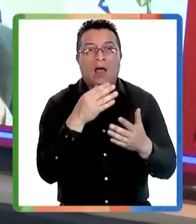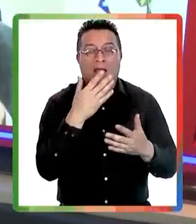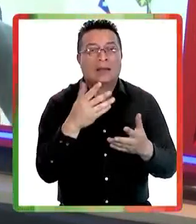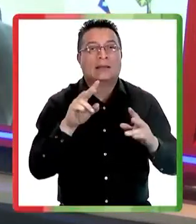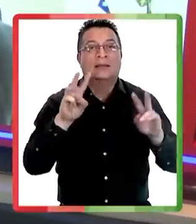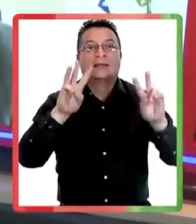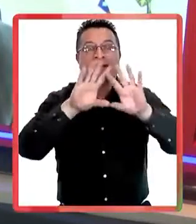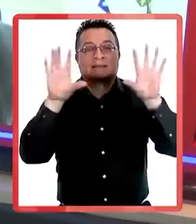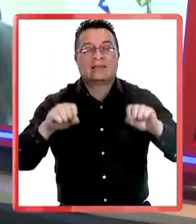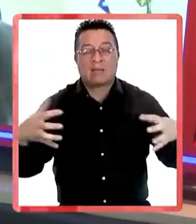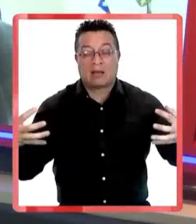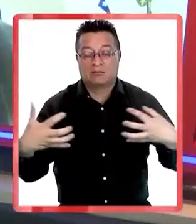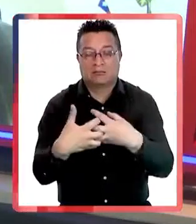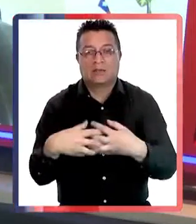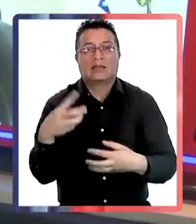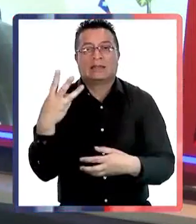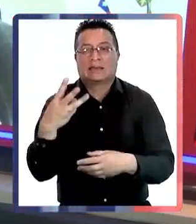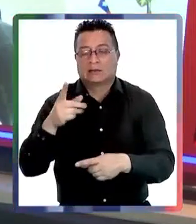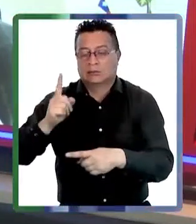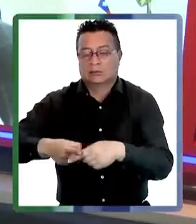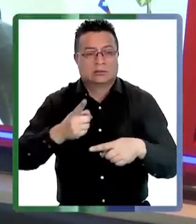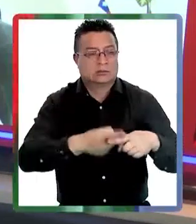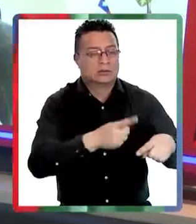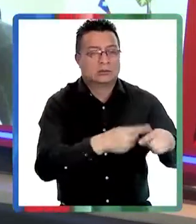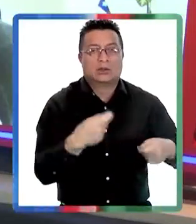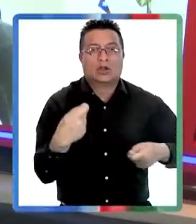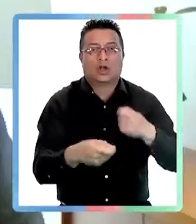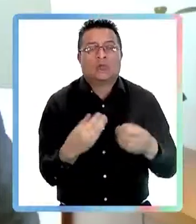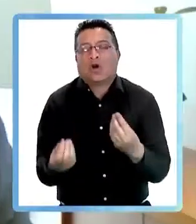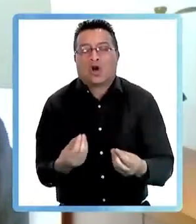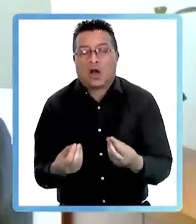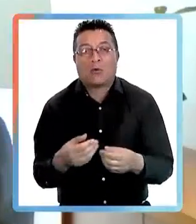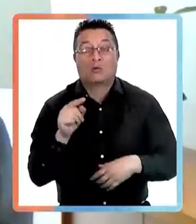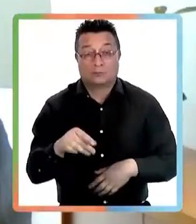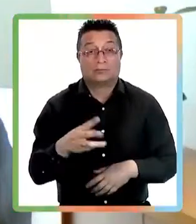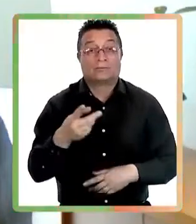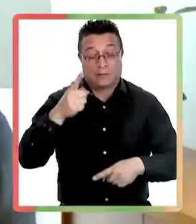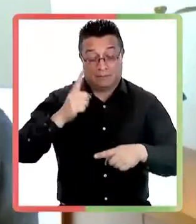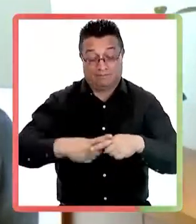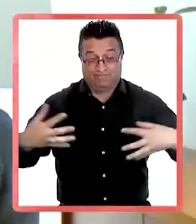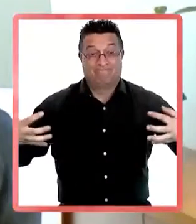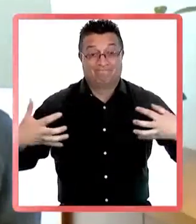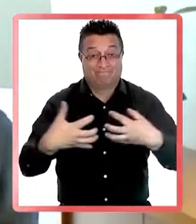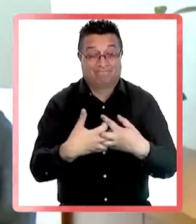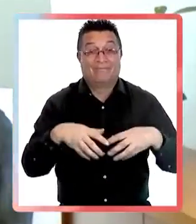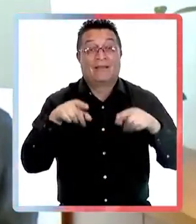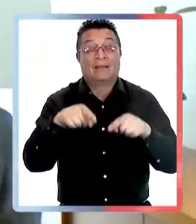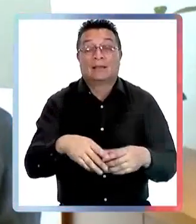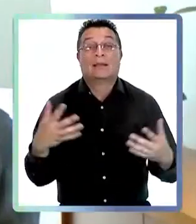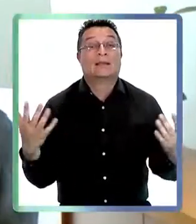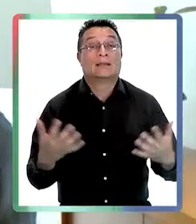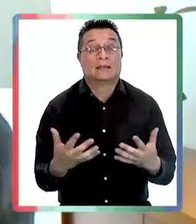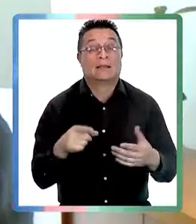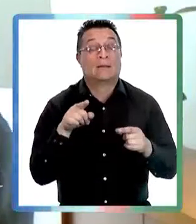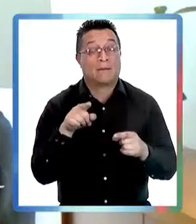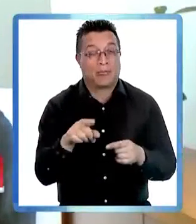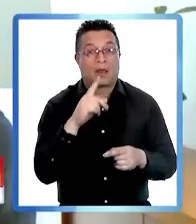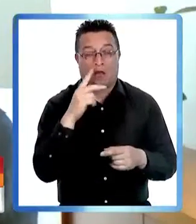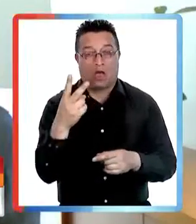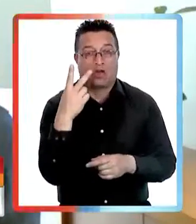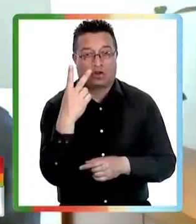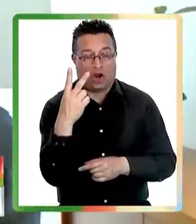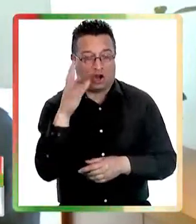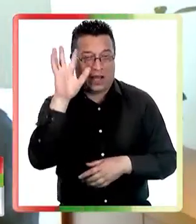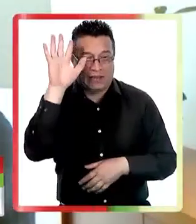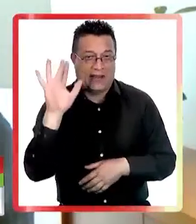se habla de un sistema mixto, con aporte de 3 partes, por ejemplo, subsecretario? Un sistema mixto básicamente se define